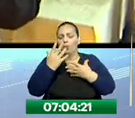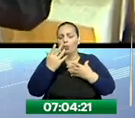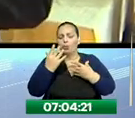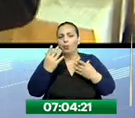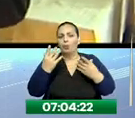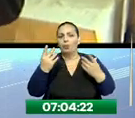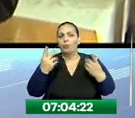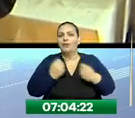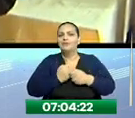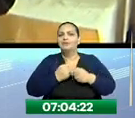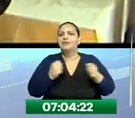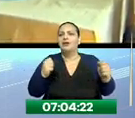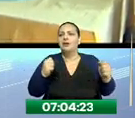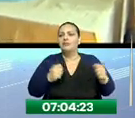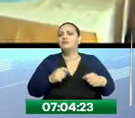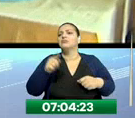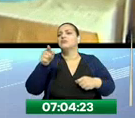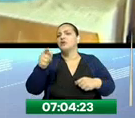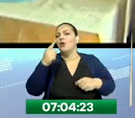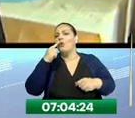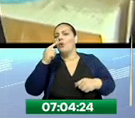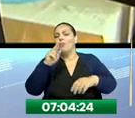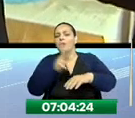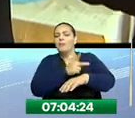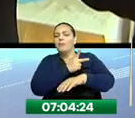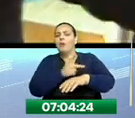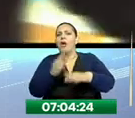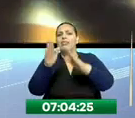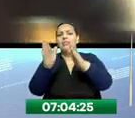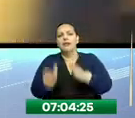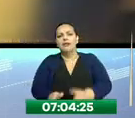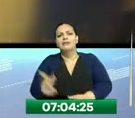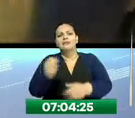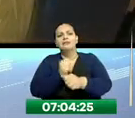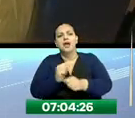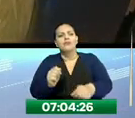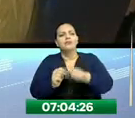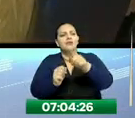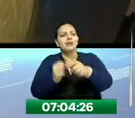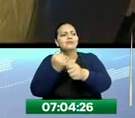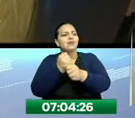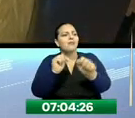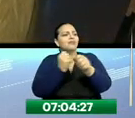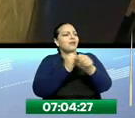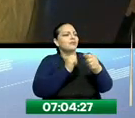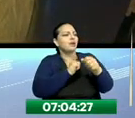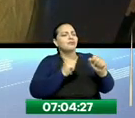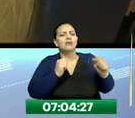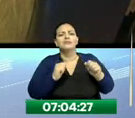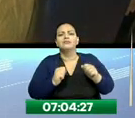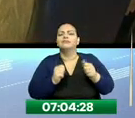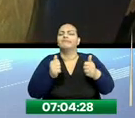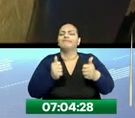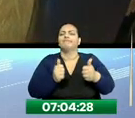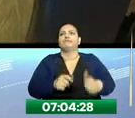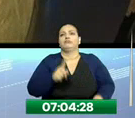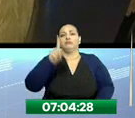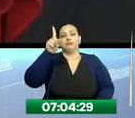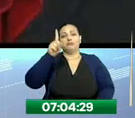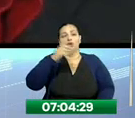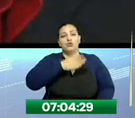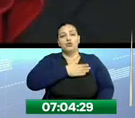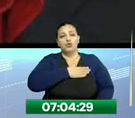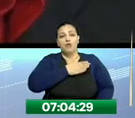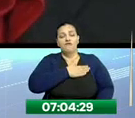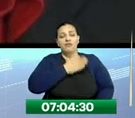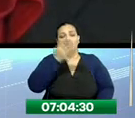amables televidentes, agarrados de la mano y de la diestra del Todopoderoso, confiando en que Él va a sanar la